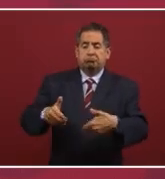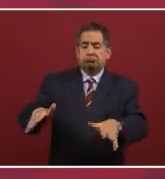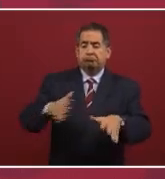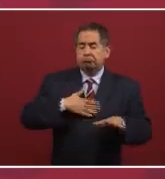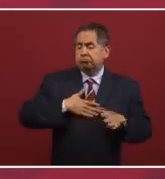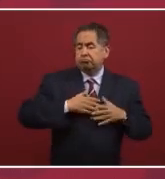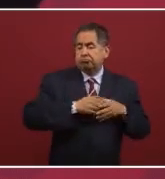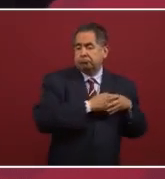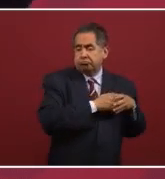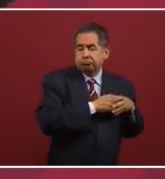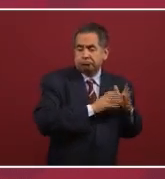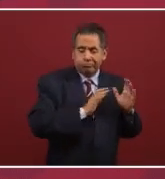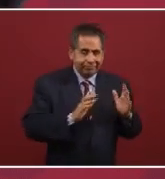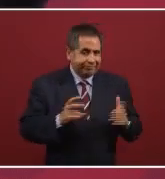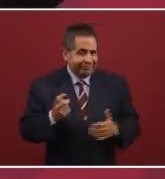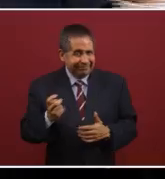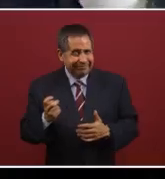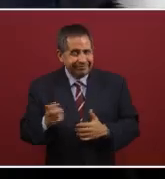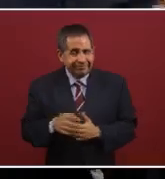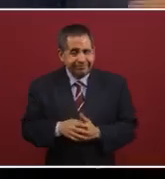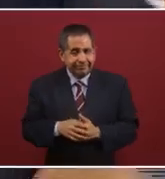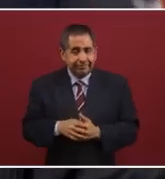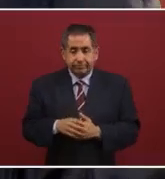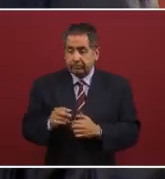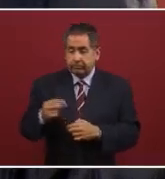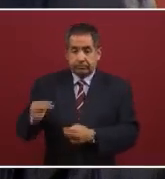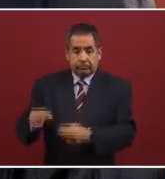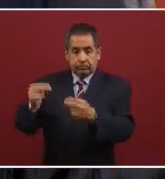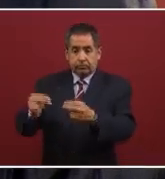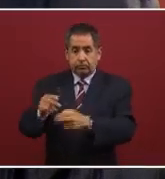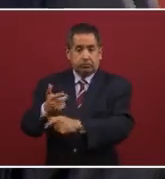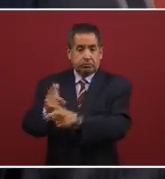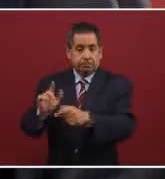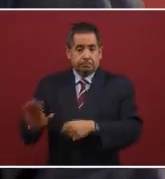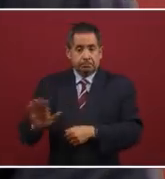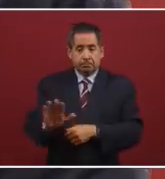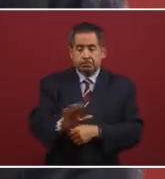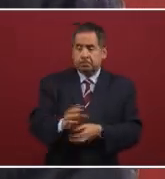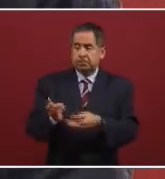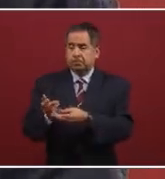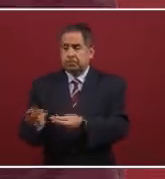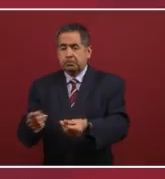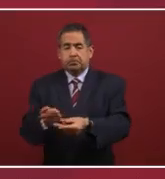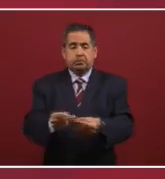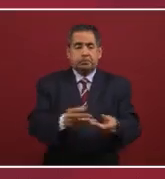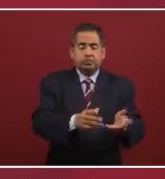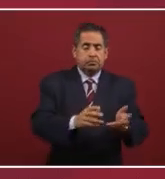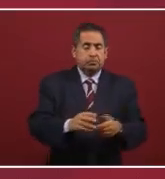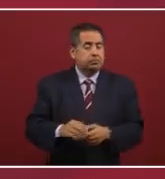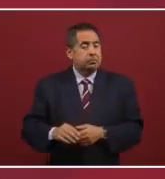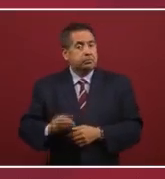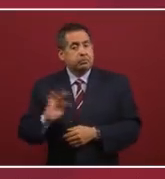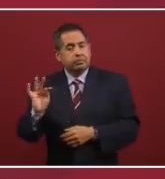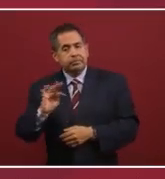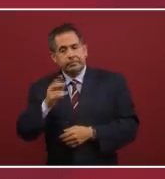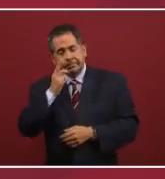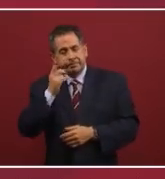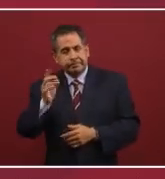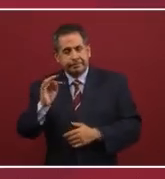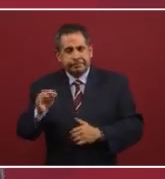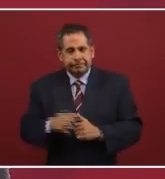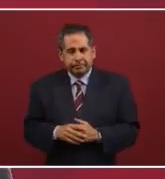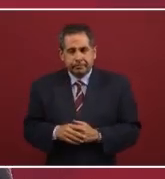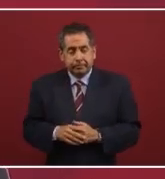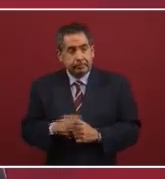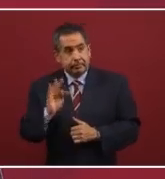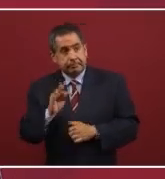que de esa manera se iba a resolver todo, que si llovía fuerte arriba, si le iba bien